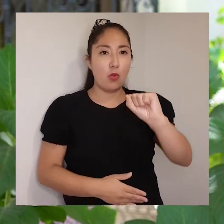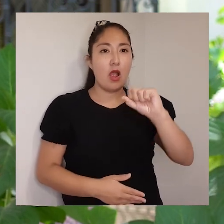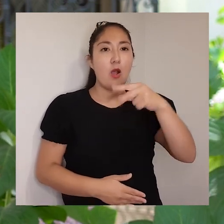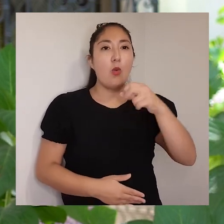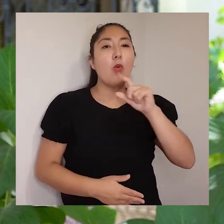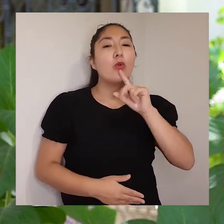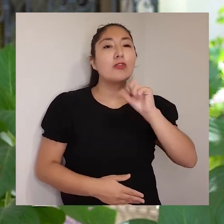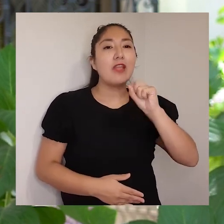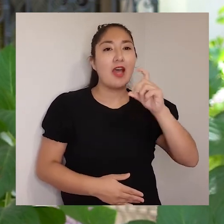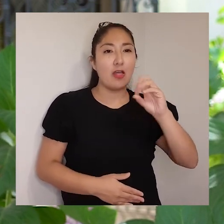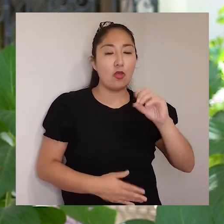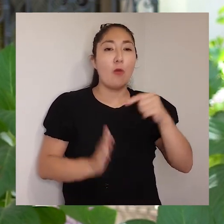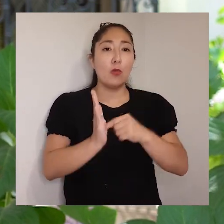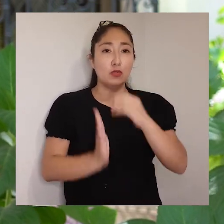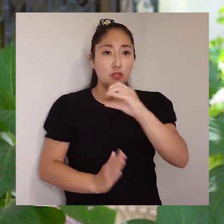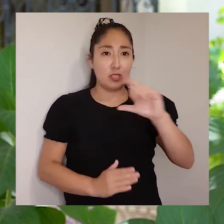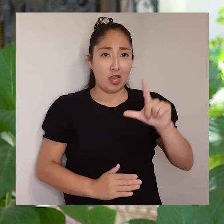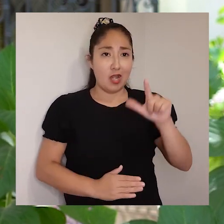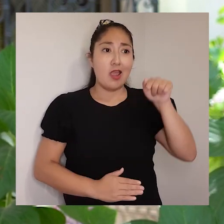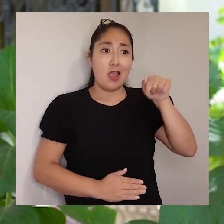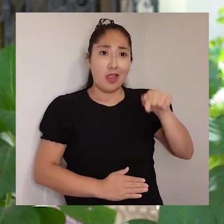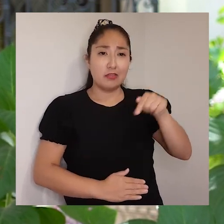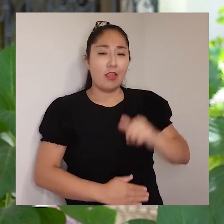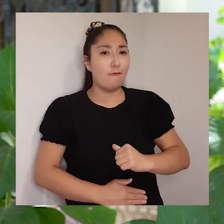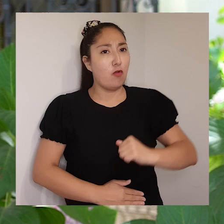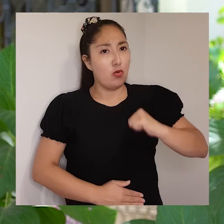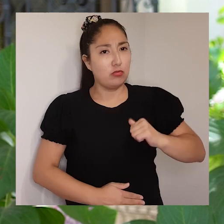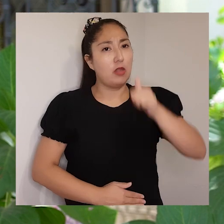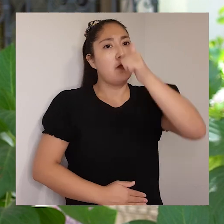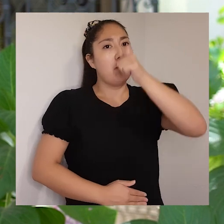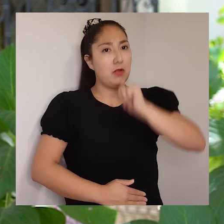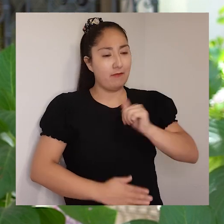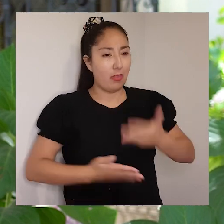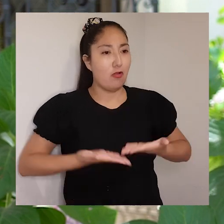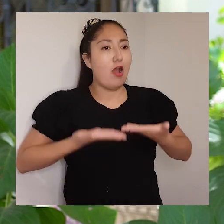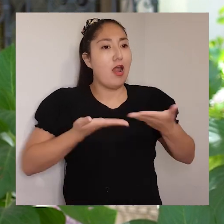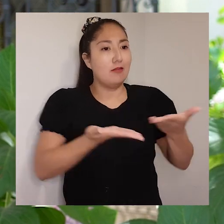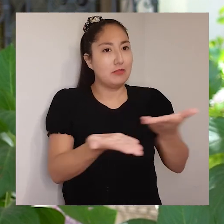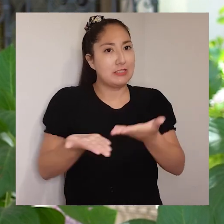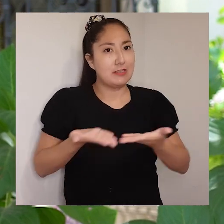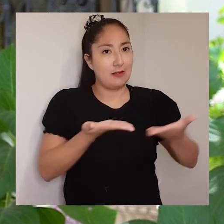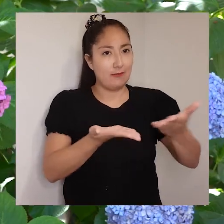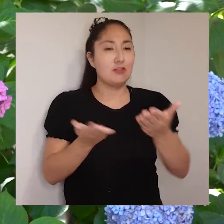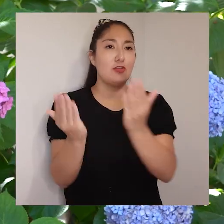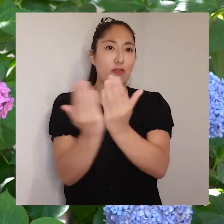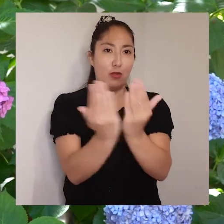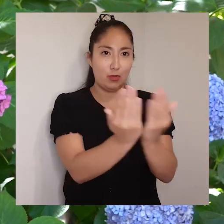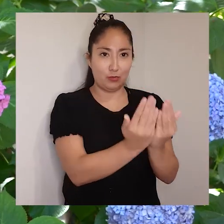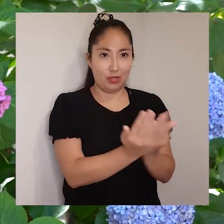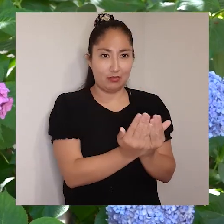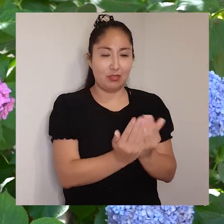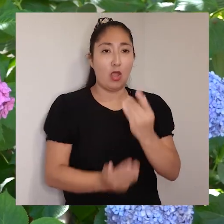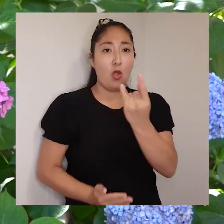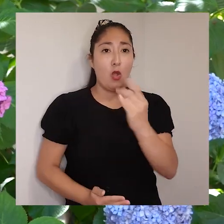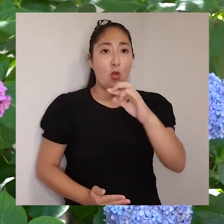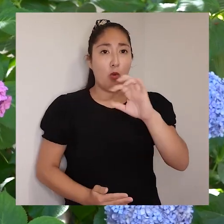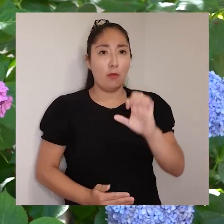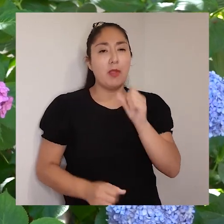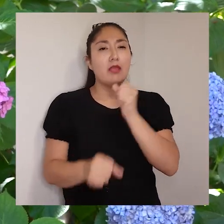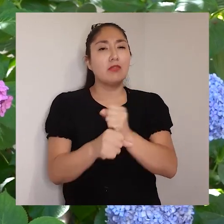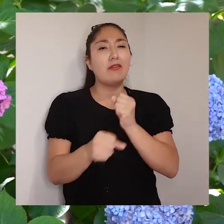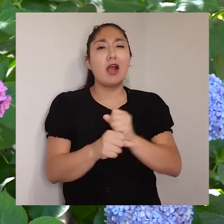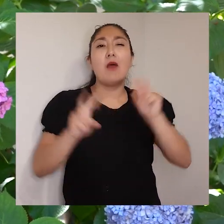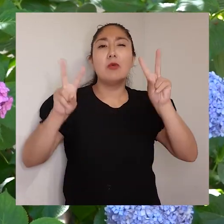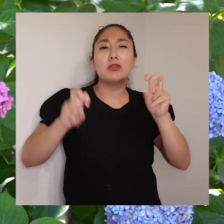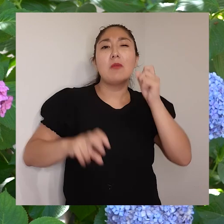géneroyconvivencia@uahurtado.cl. Es un espacio voluntario, confidencial y al servicio de las necesidades estudiantiles. En la UPE también trabajamos temas